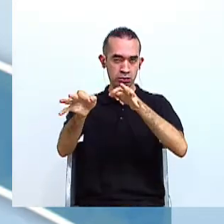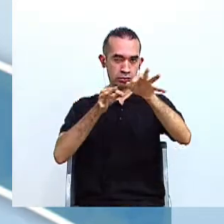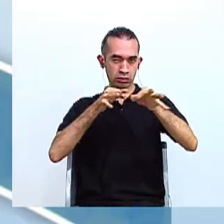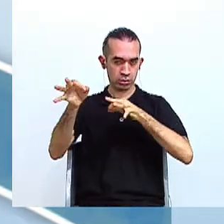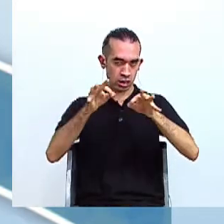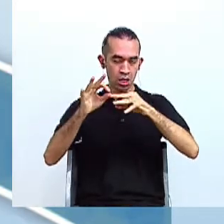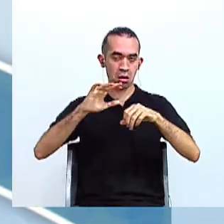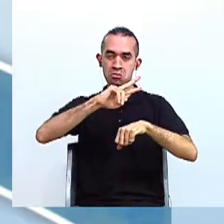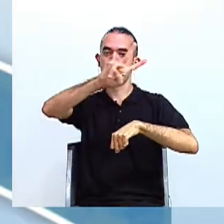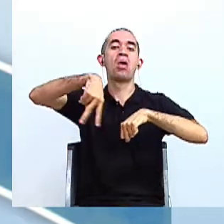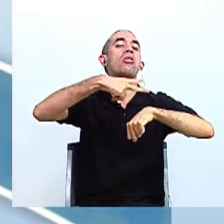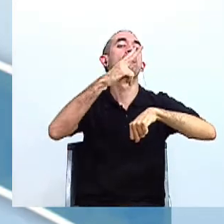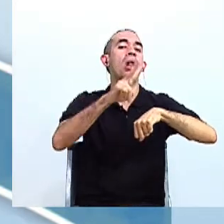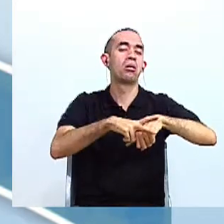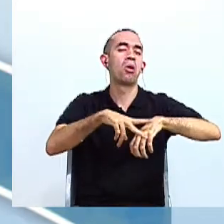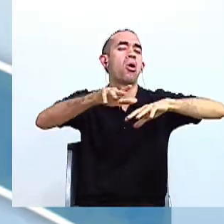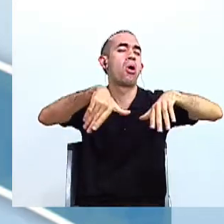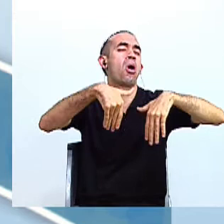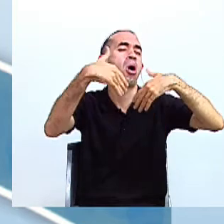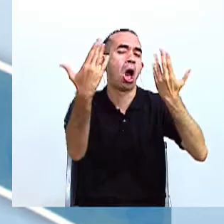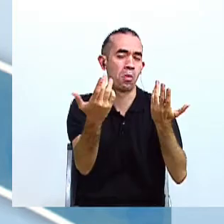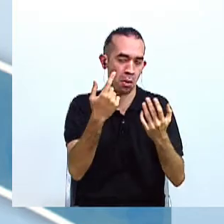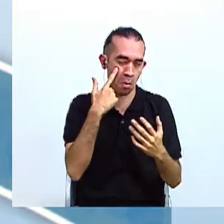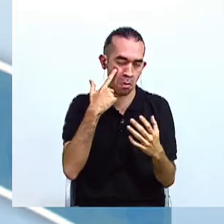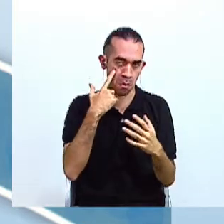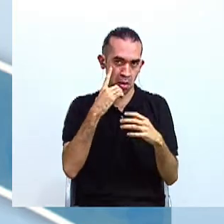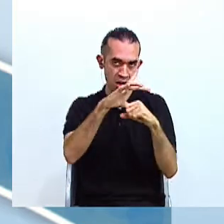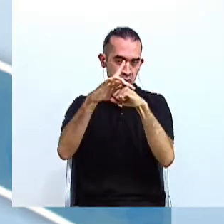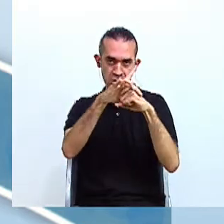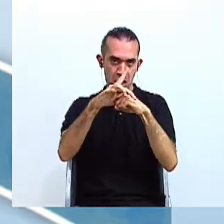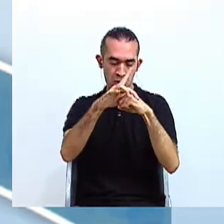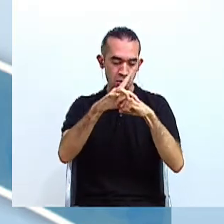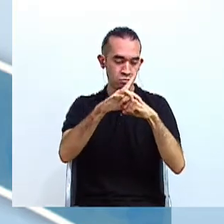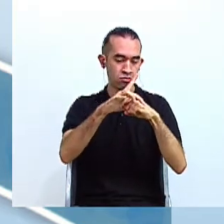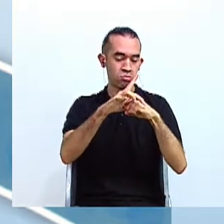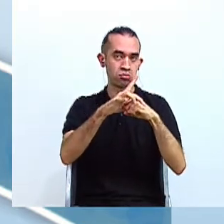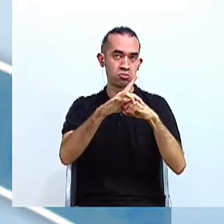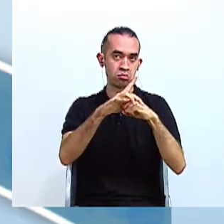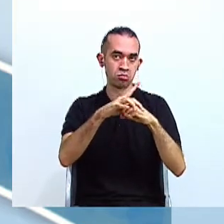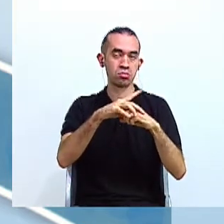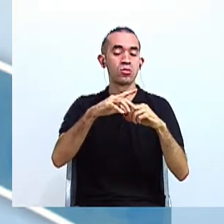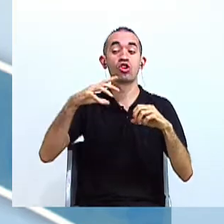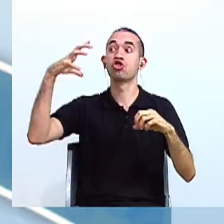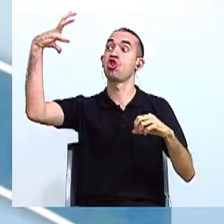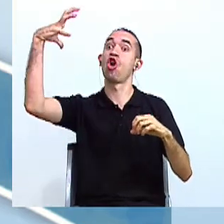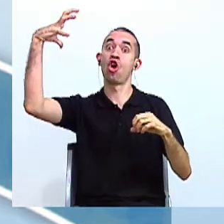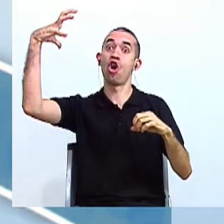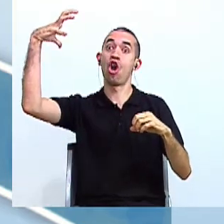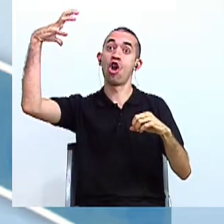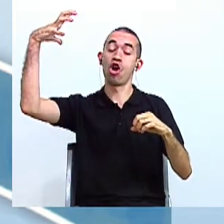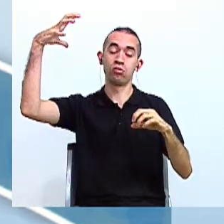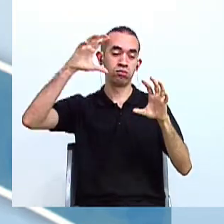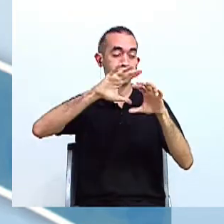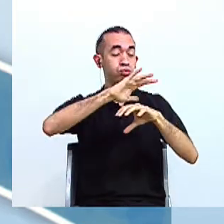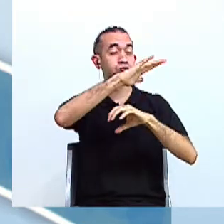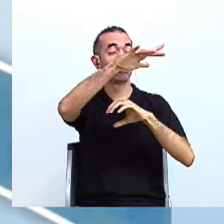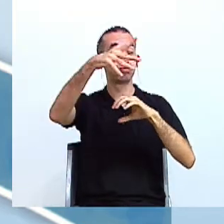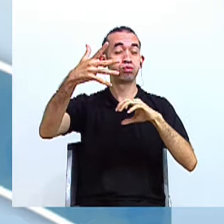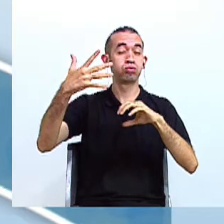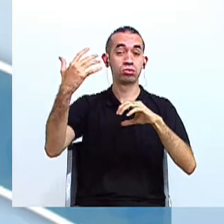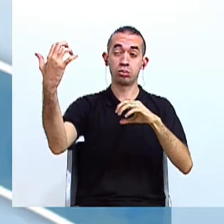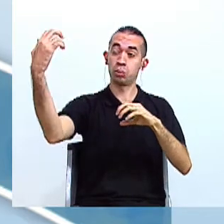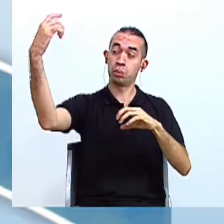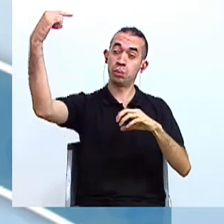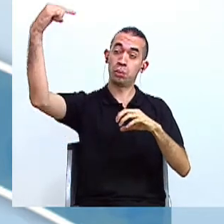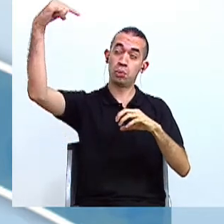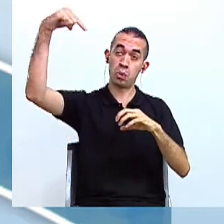invernadero natural, como lo pueden apreciar en este diagrama, sucede cuando los rayos del sol penetran la atmósfera y llegan hasta